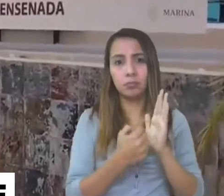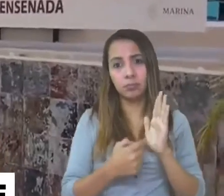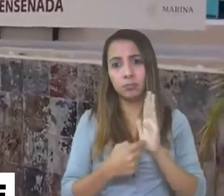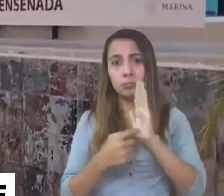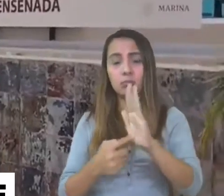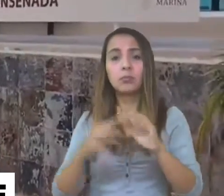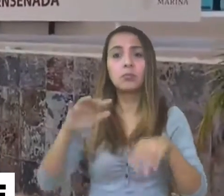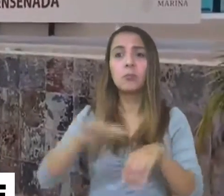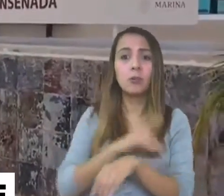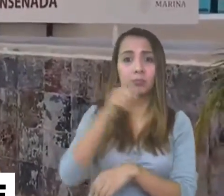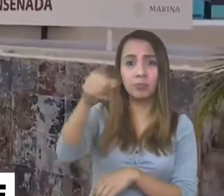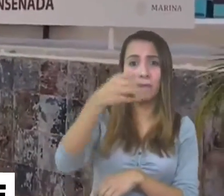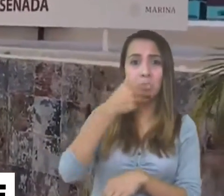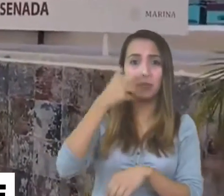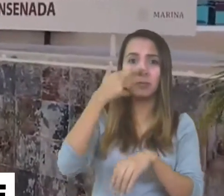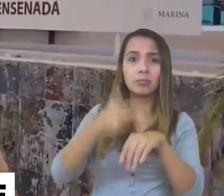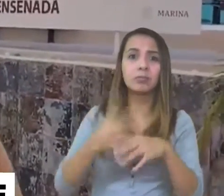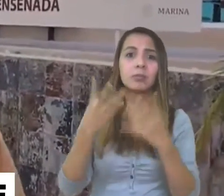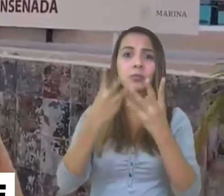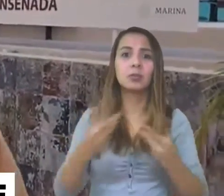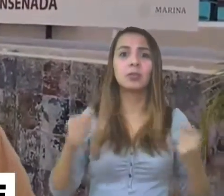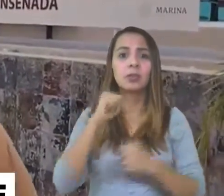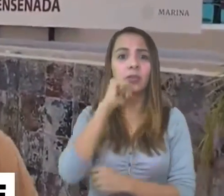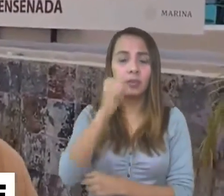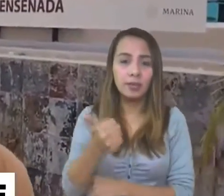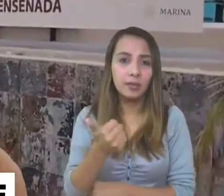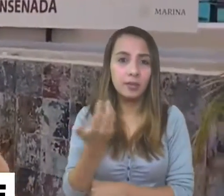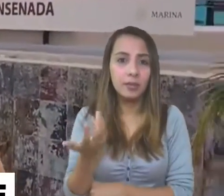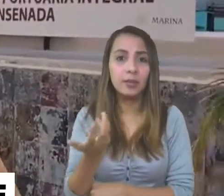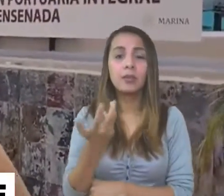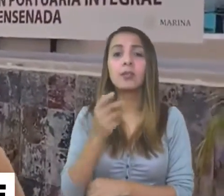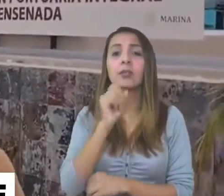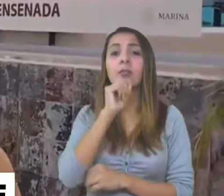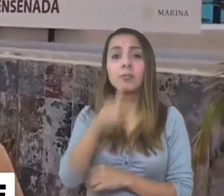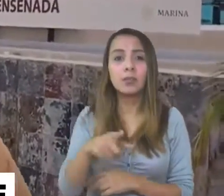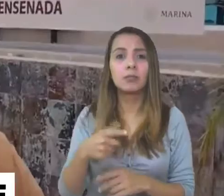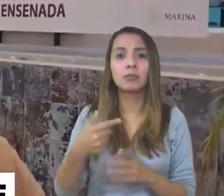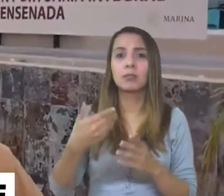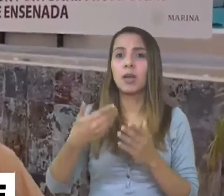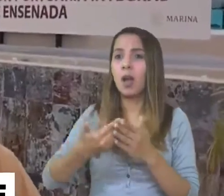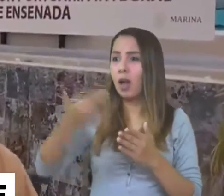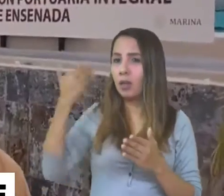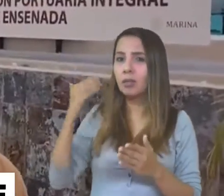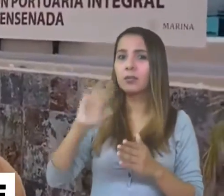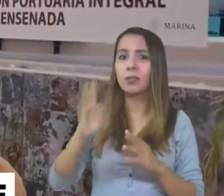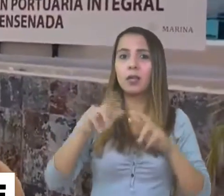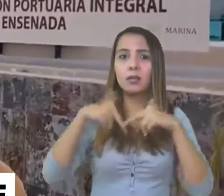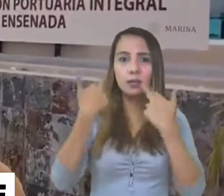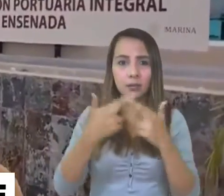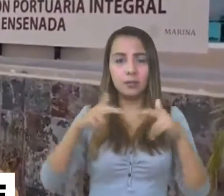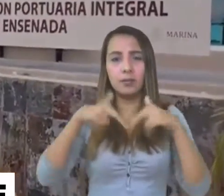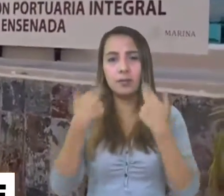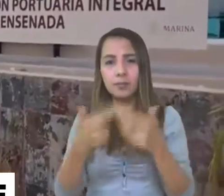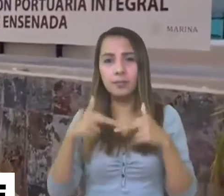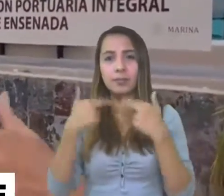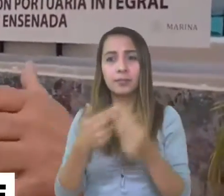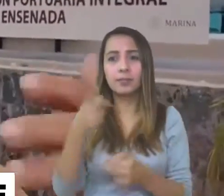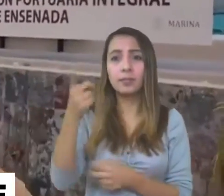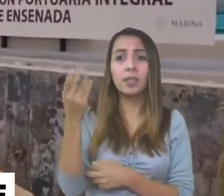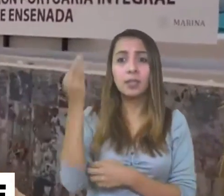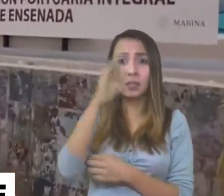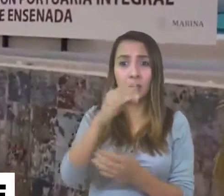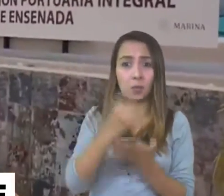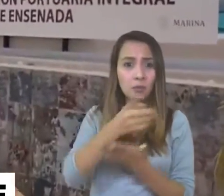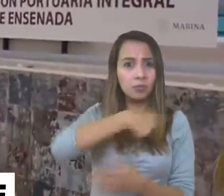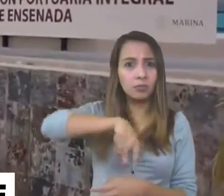porque él no resuelve. Claro. Incluso tuvimos las reuniones con él. O sea, que ya no nomás nos traicionó a nosotros, traicionó